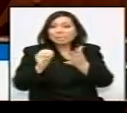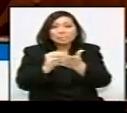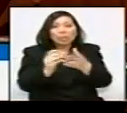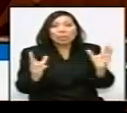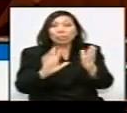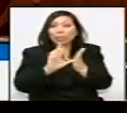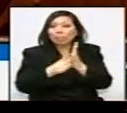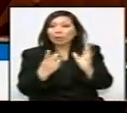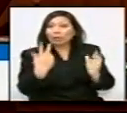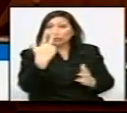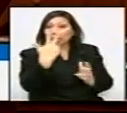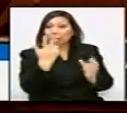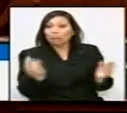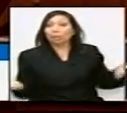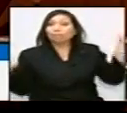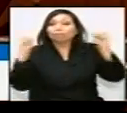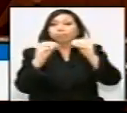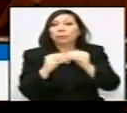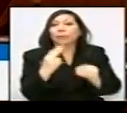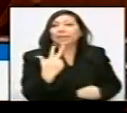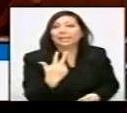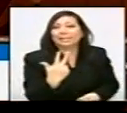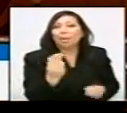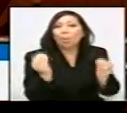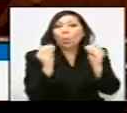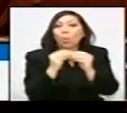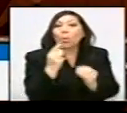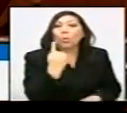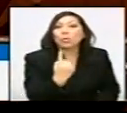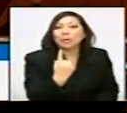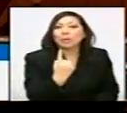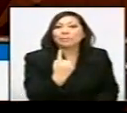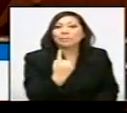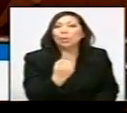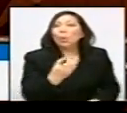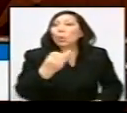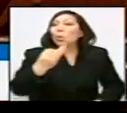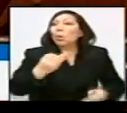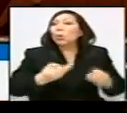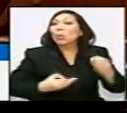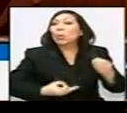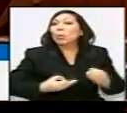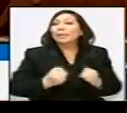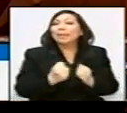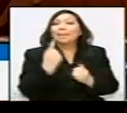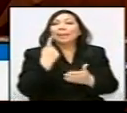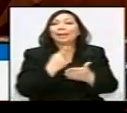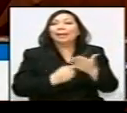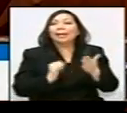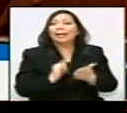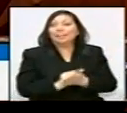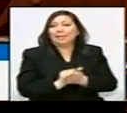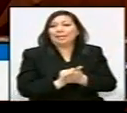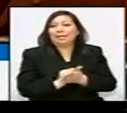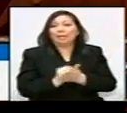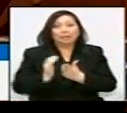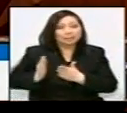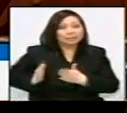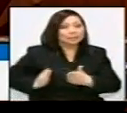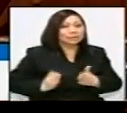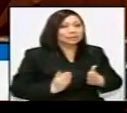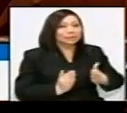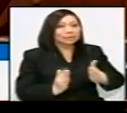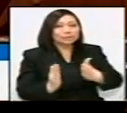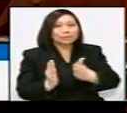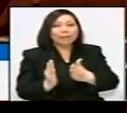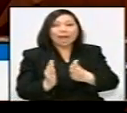republicanas. Apostamos por un camino de reformas políticas y judiciales, con el propósito de enmendar el rumbo,